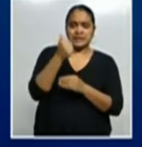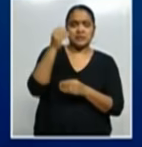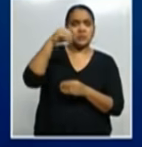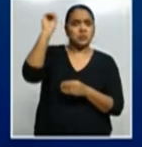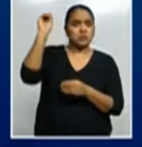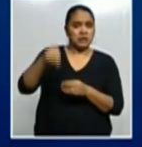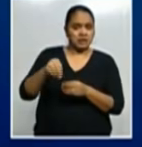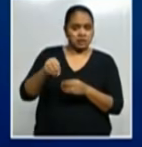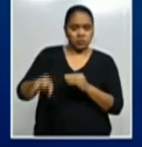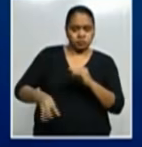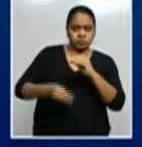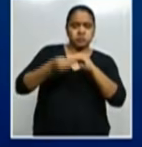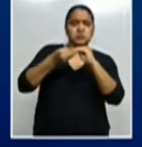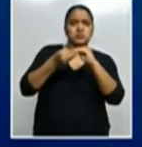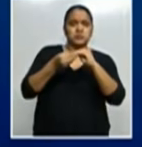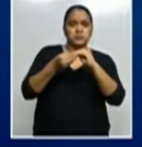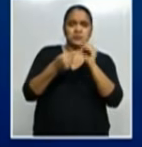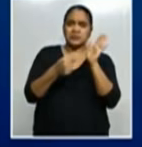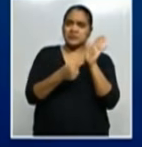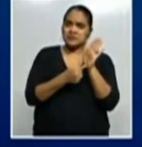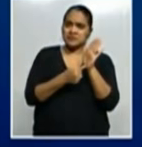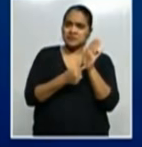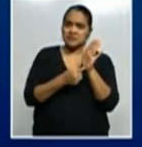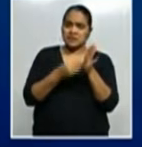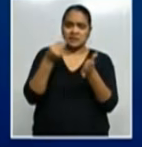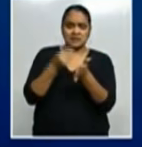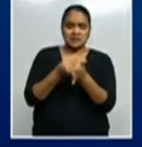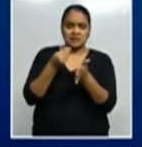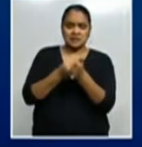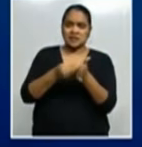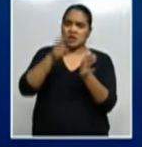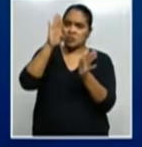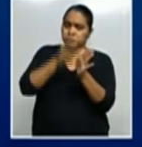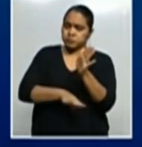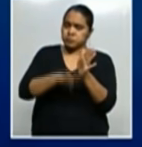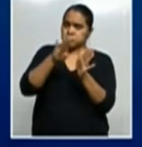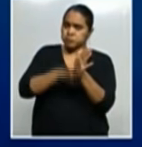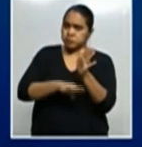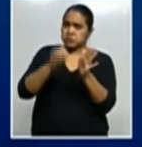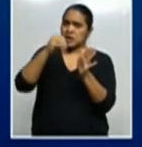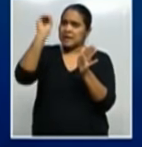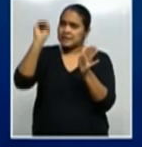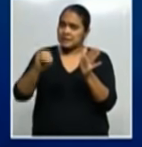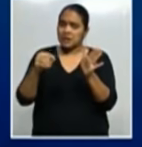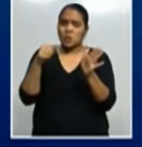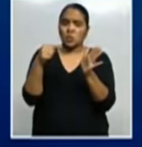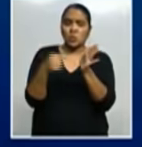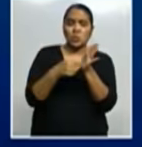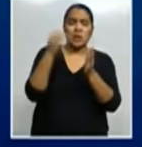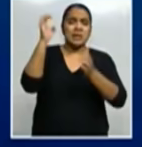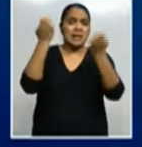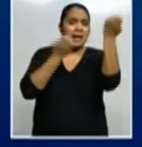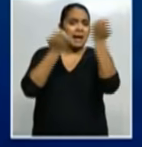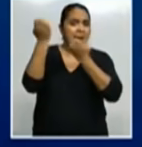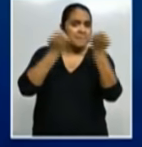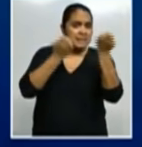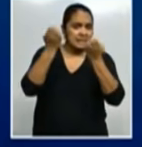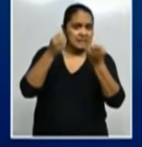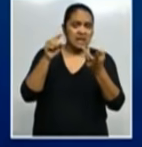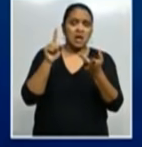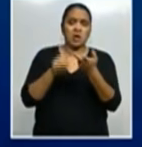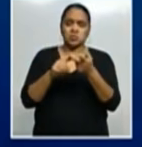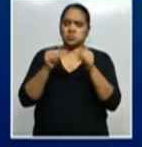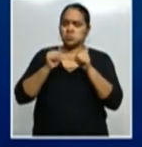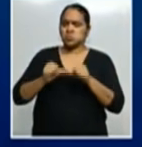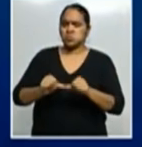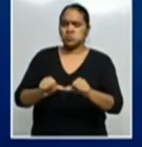10% adicional al reconocimiento del gasto deducible siempre y cuando las empresas mantengan el mismo